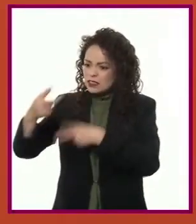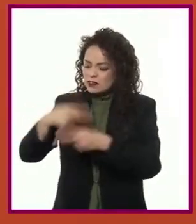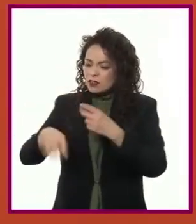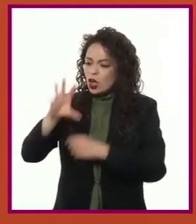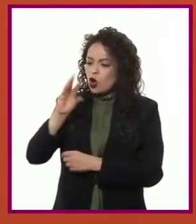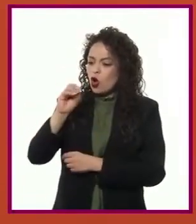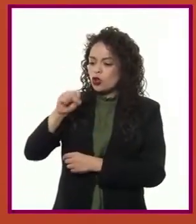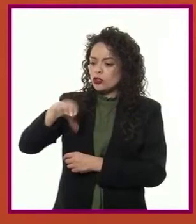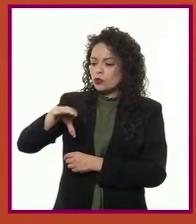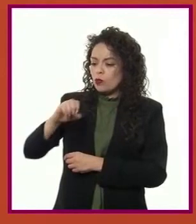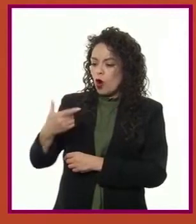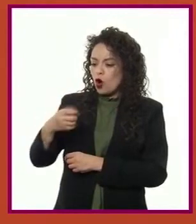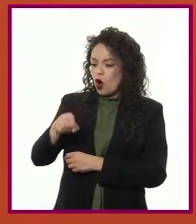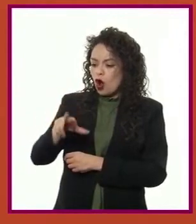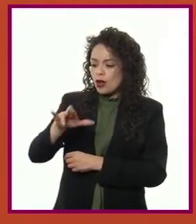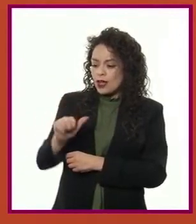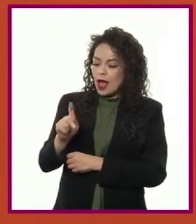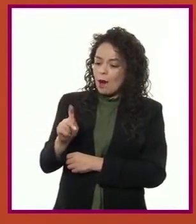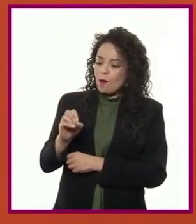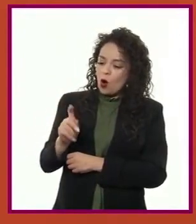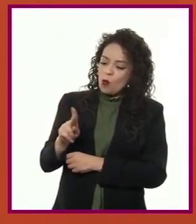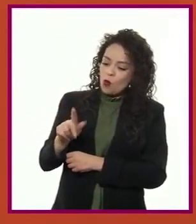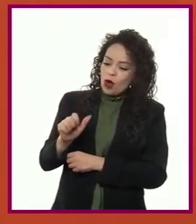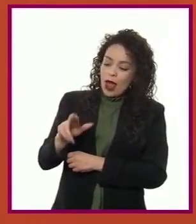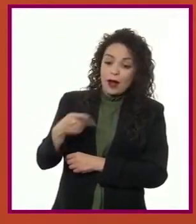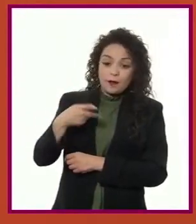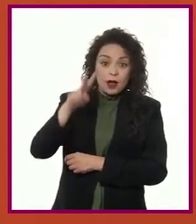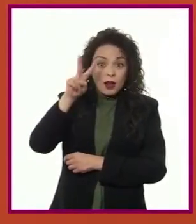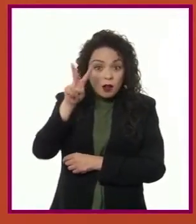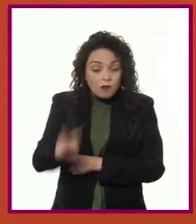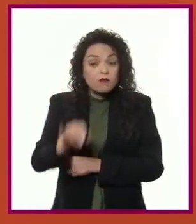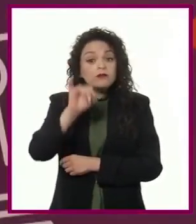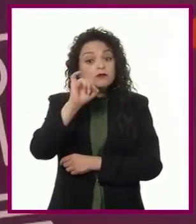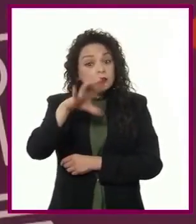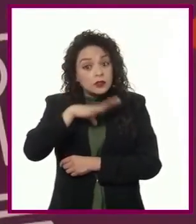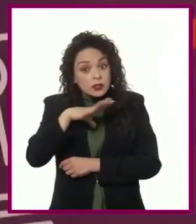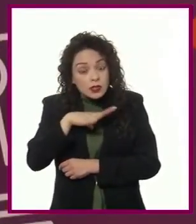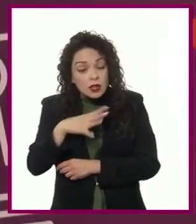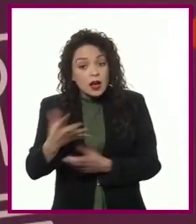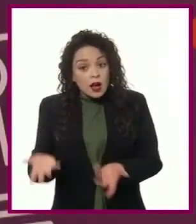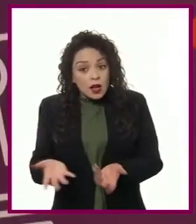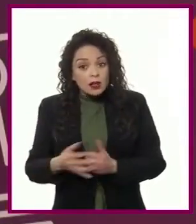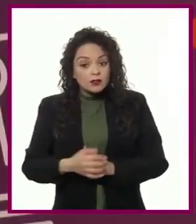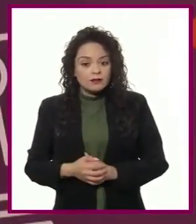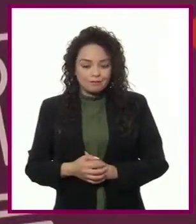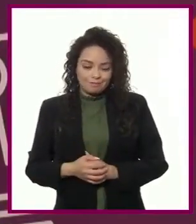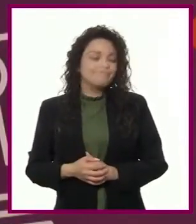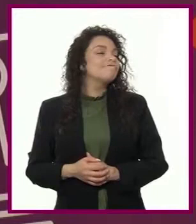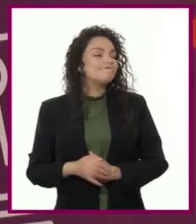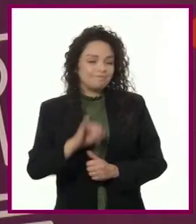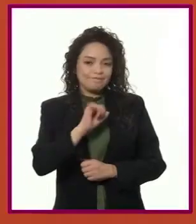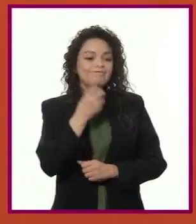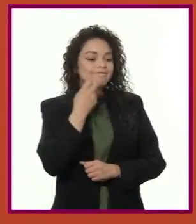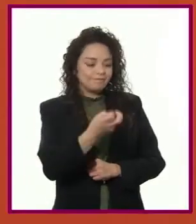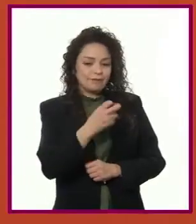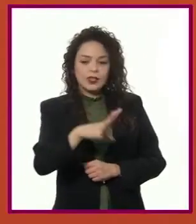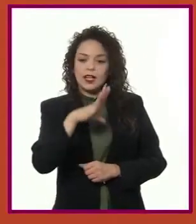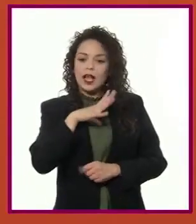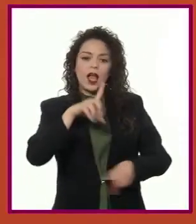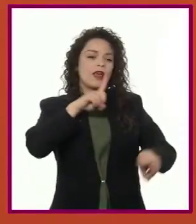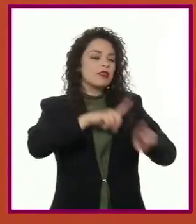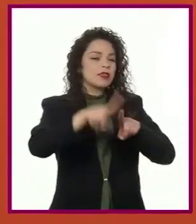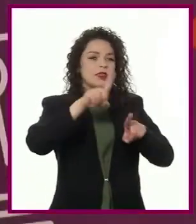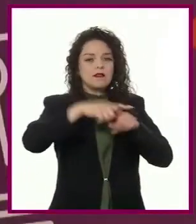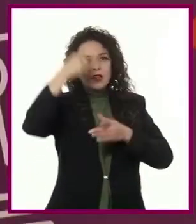cosmogonía popular. Sin embargo, veo que es más real de lo que pensaba. Así es. Existen muchas